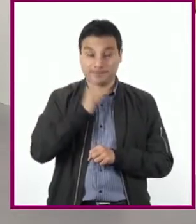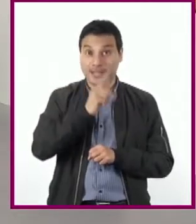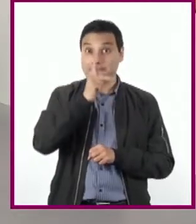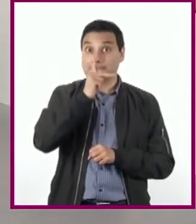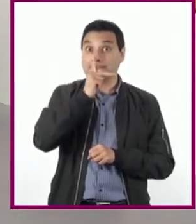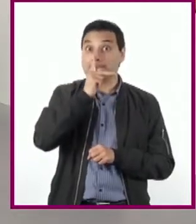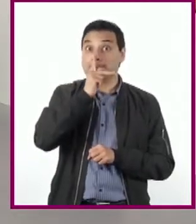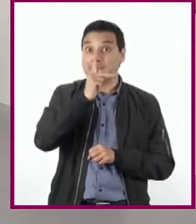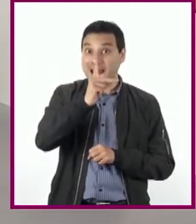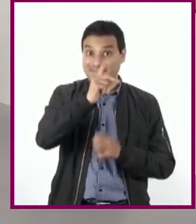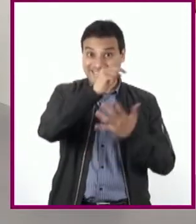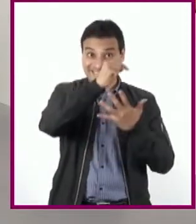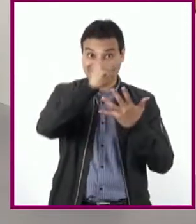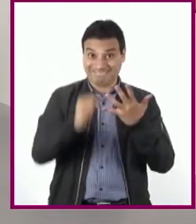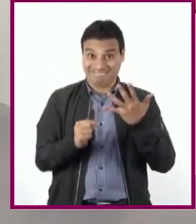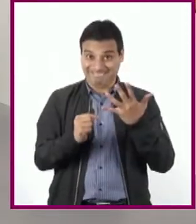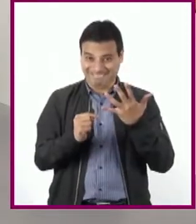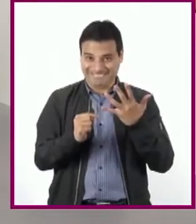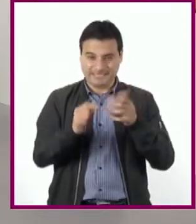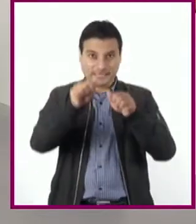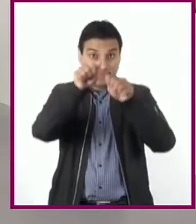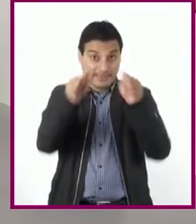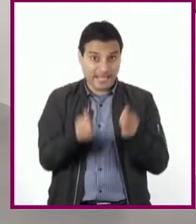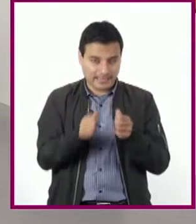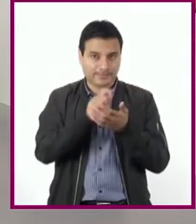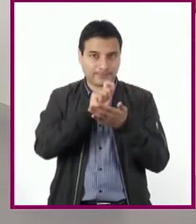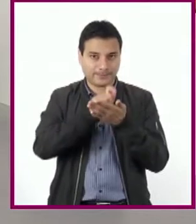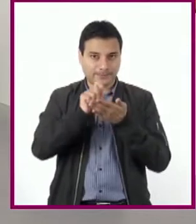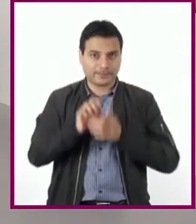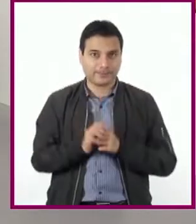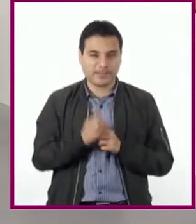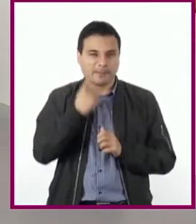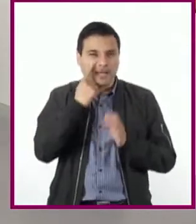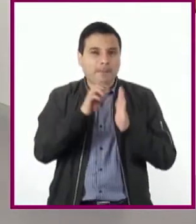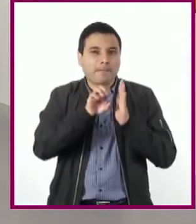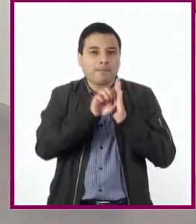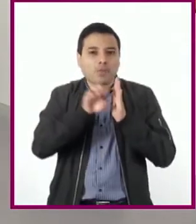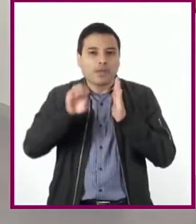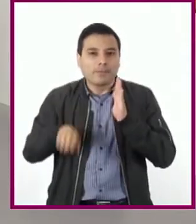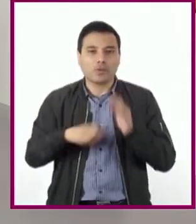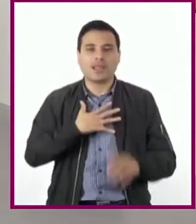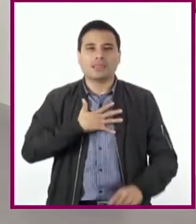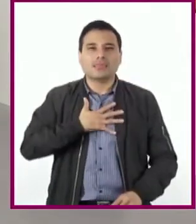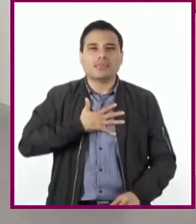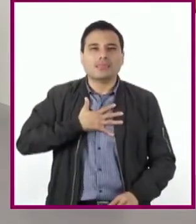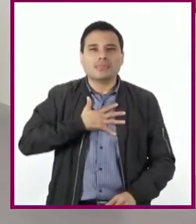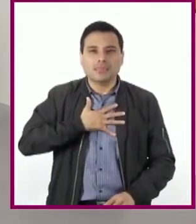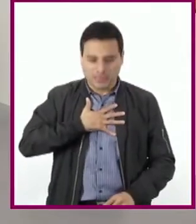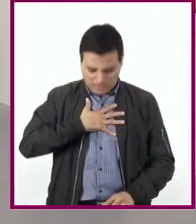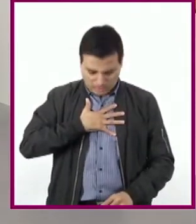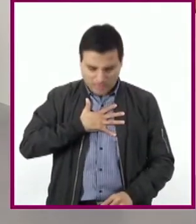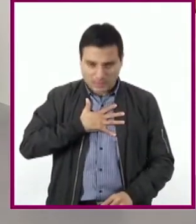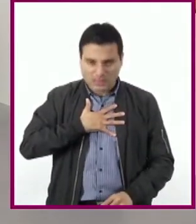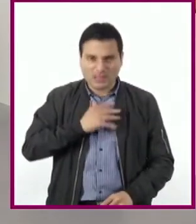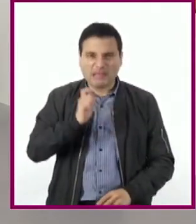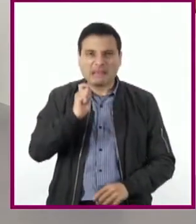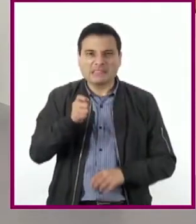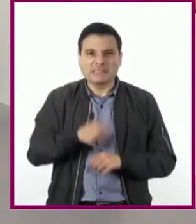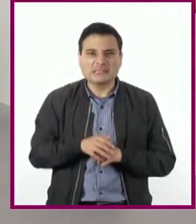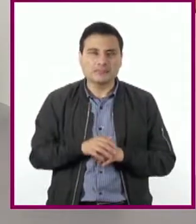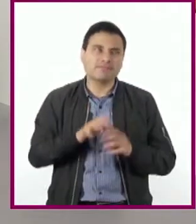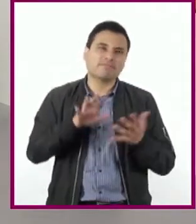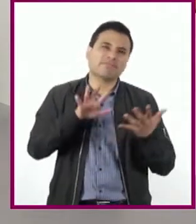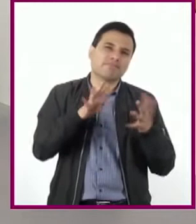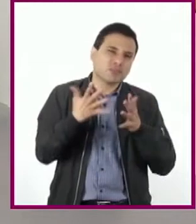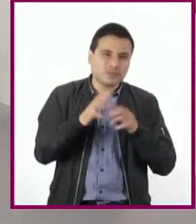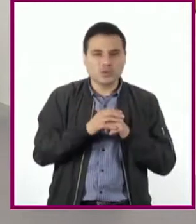que reconozcan como comunes en el arte. Por ejemplo, explorar. Es como buscar, ¿verdad? Así es. Y vamos